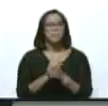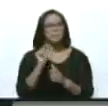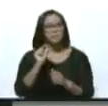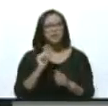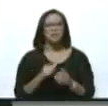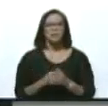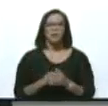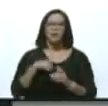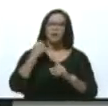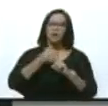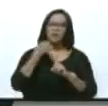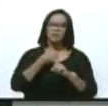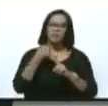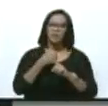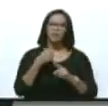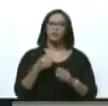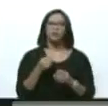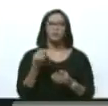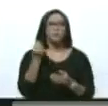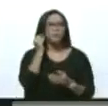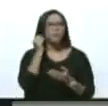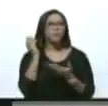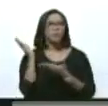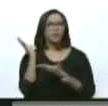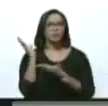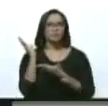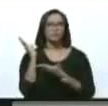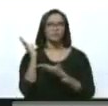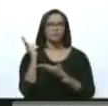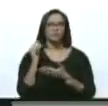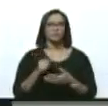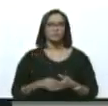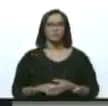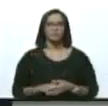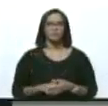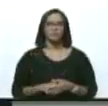una gran luchadora como Milagro Sala. Una gran luchadora.